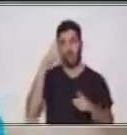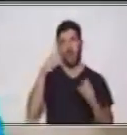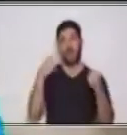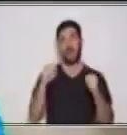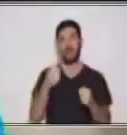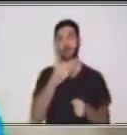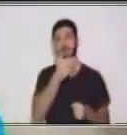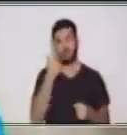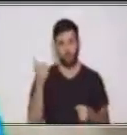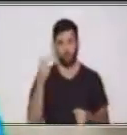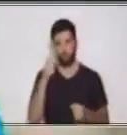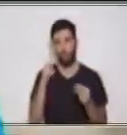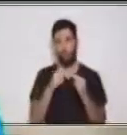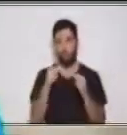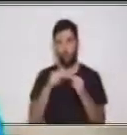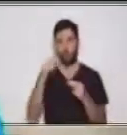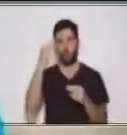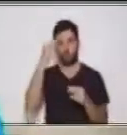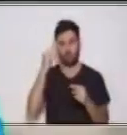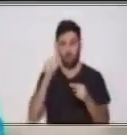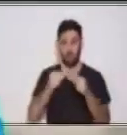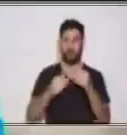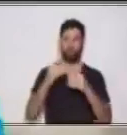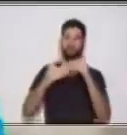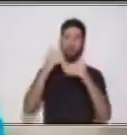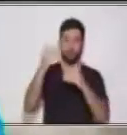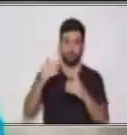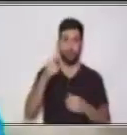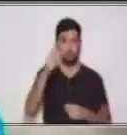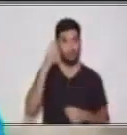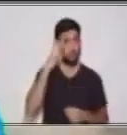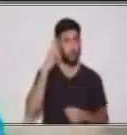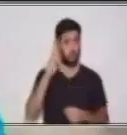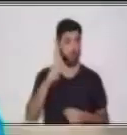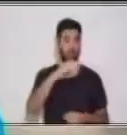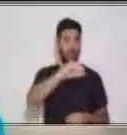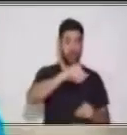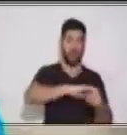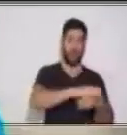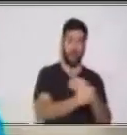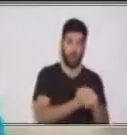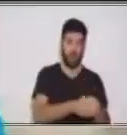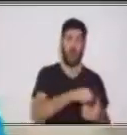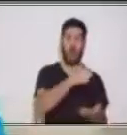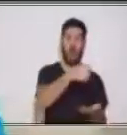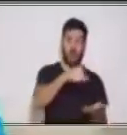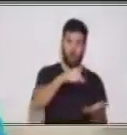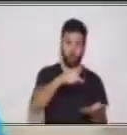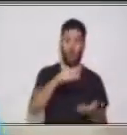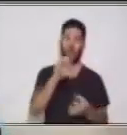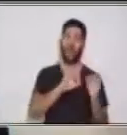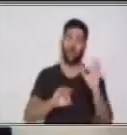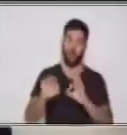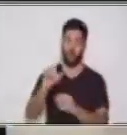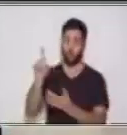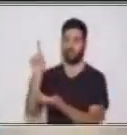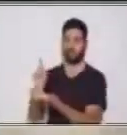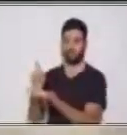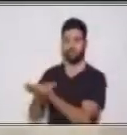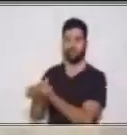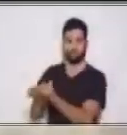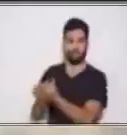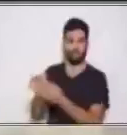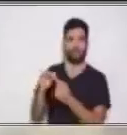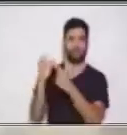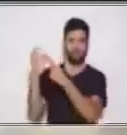el conocimiento crece. Te recordamos que puedas lavarte siempre tus manos con agua y con jabón o utilizar gel antibacterial como hacemos aquí en el